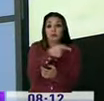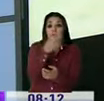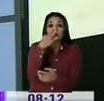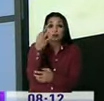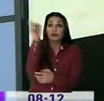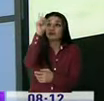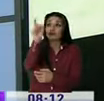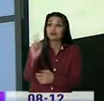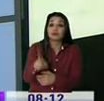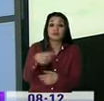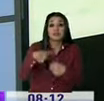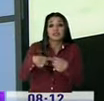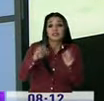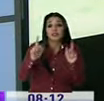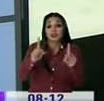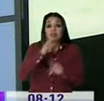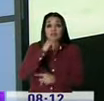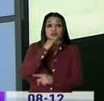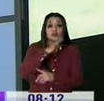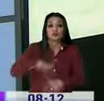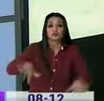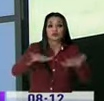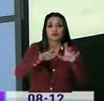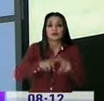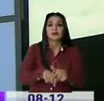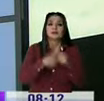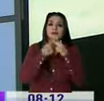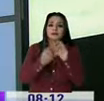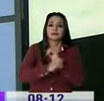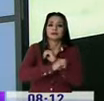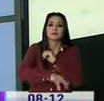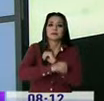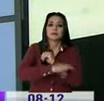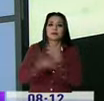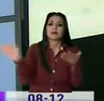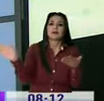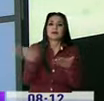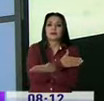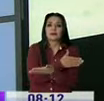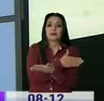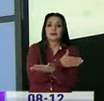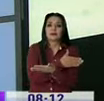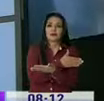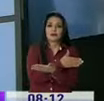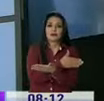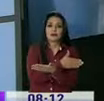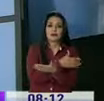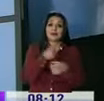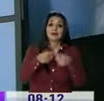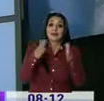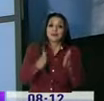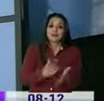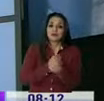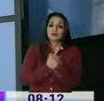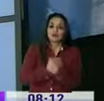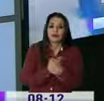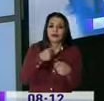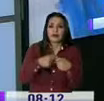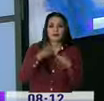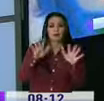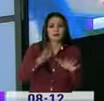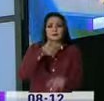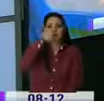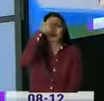de suciedad en la ciudad y se logra por lo menos comenzar una campaña para quitarnos a los quiteños, a los que amamos Quito, esta que es